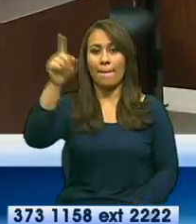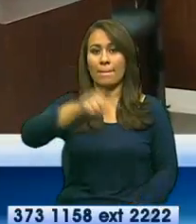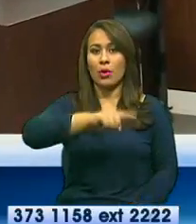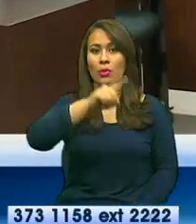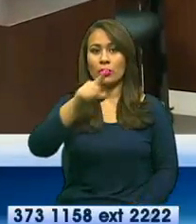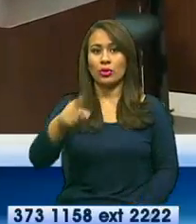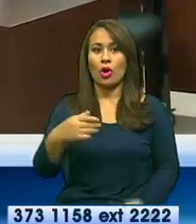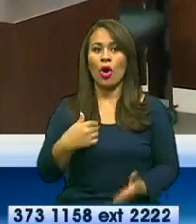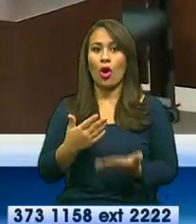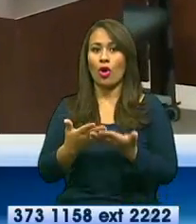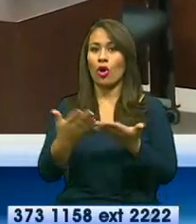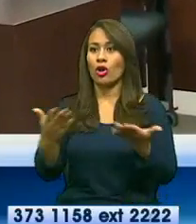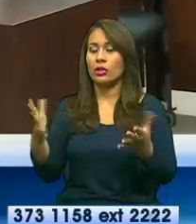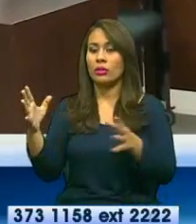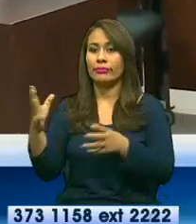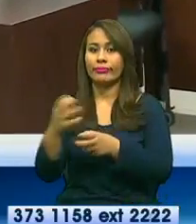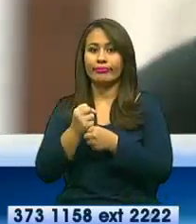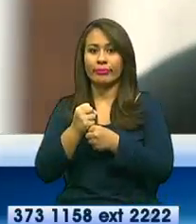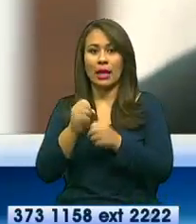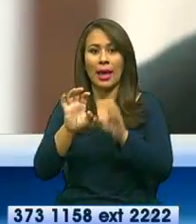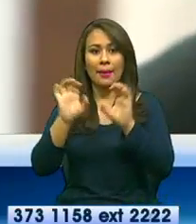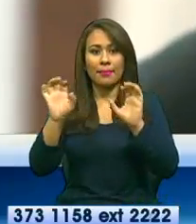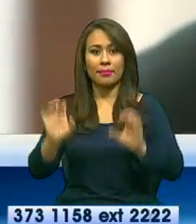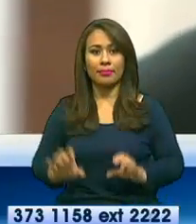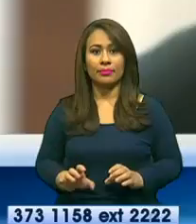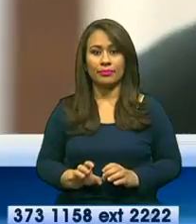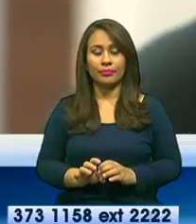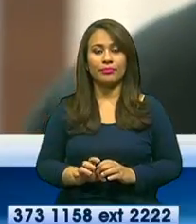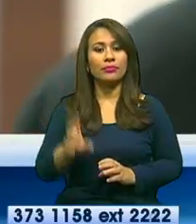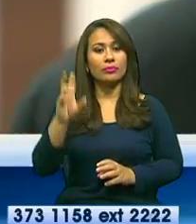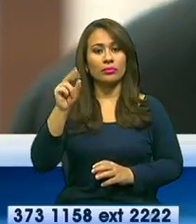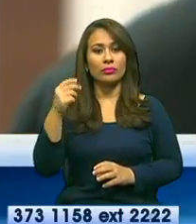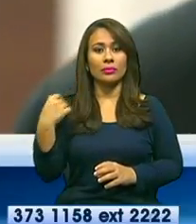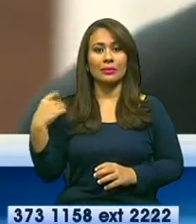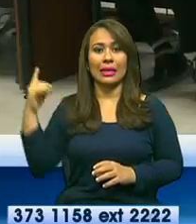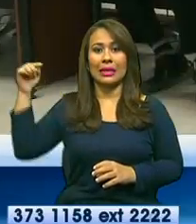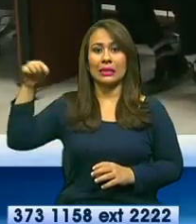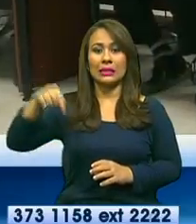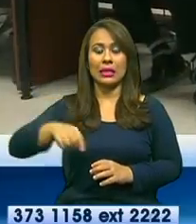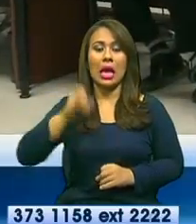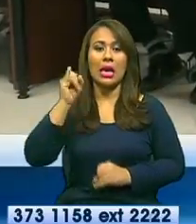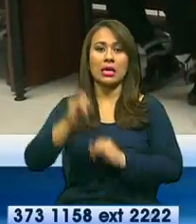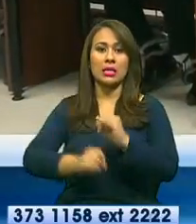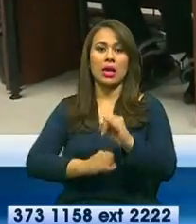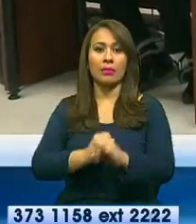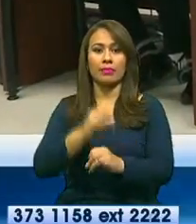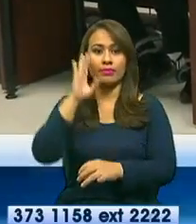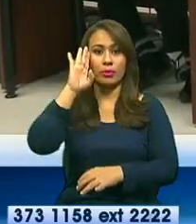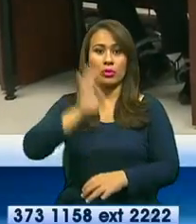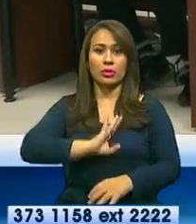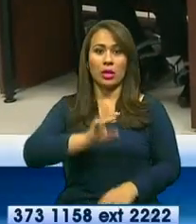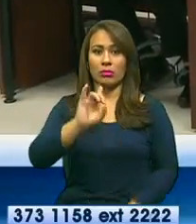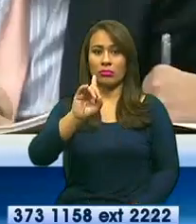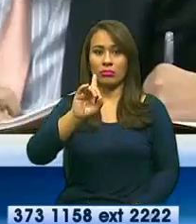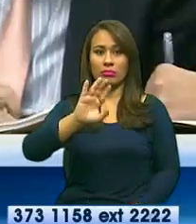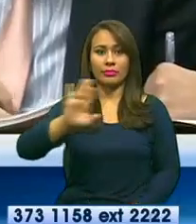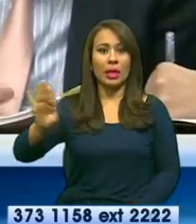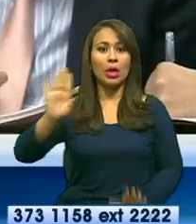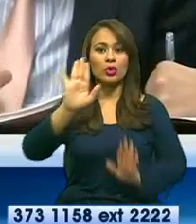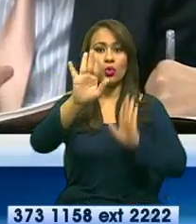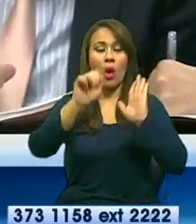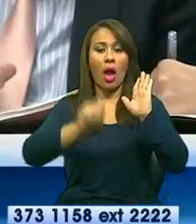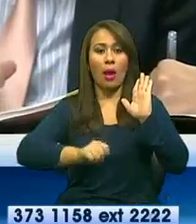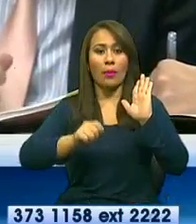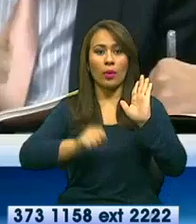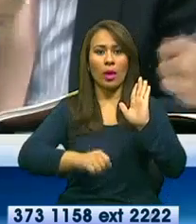enajenación de bienes que estén vinculados a Cedatos, más no la intervención del ente público de control competente. El abogado de Cedatos cuestionó